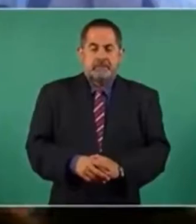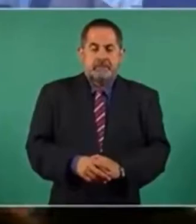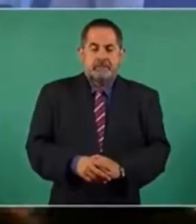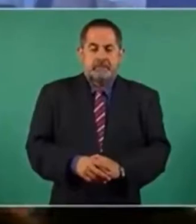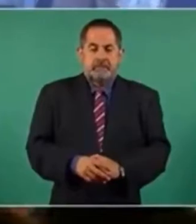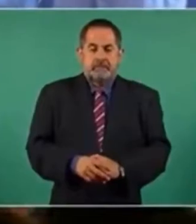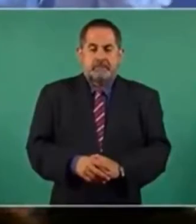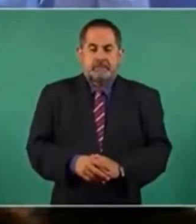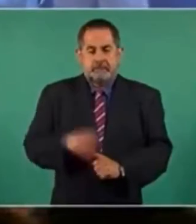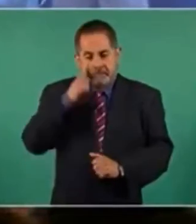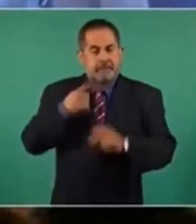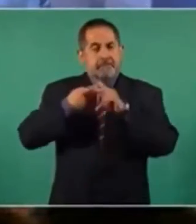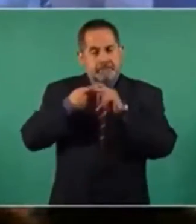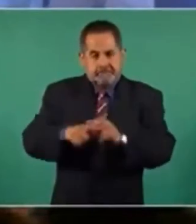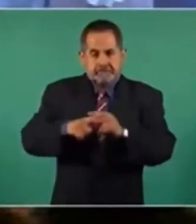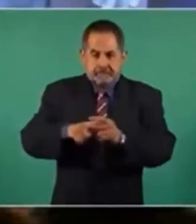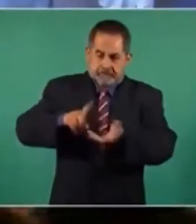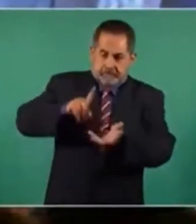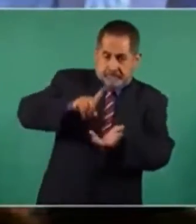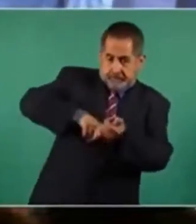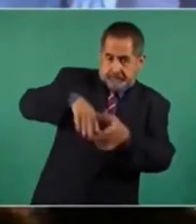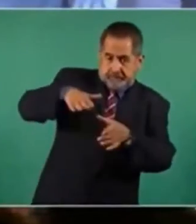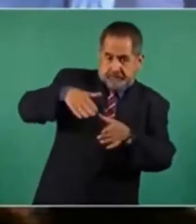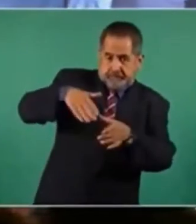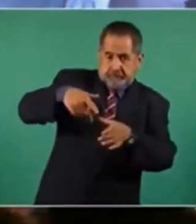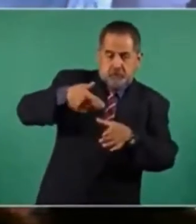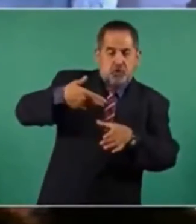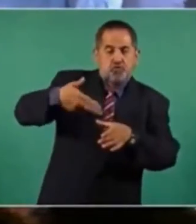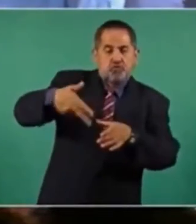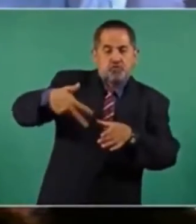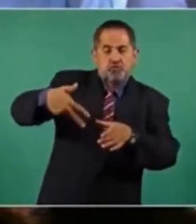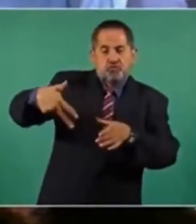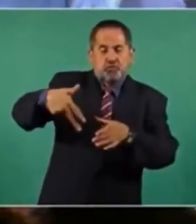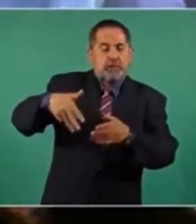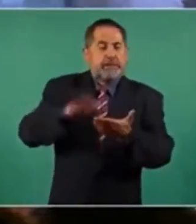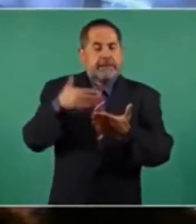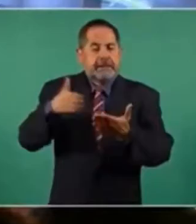Aquí estamos empezando a pintar por dentro el cilindro.